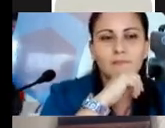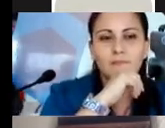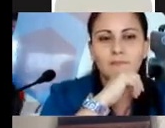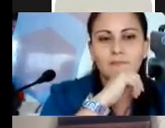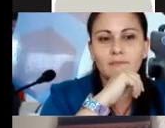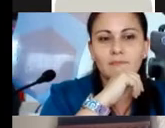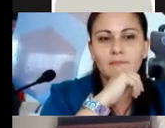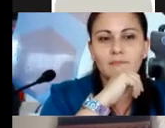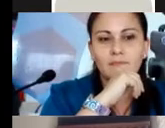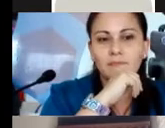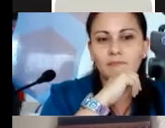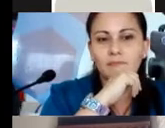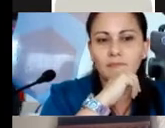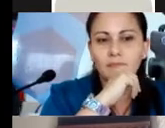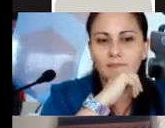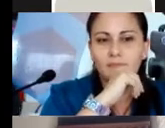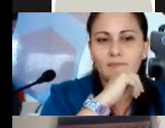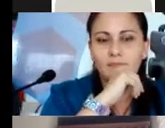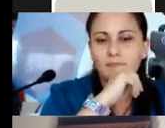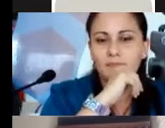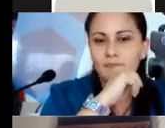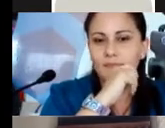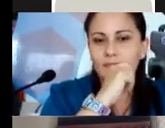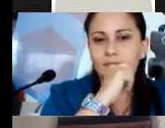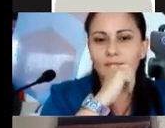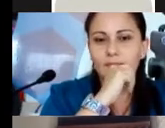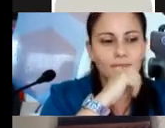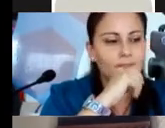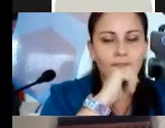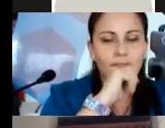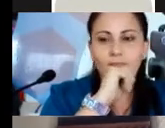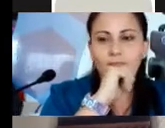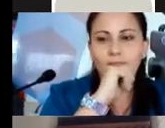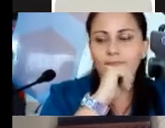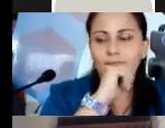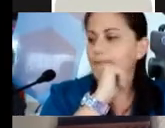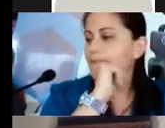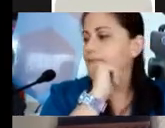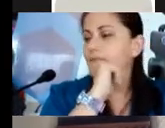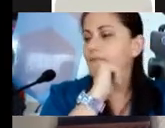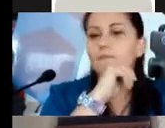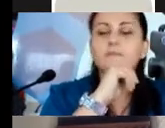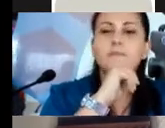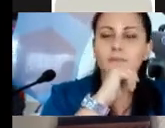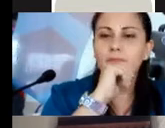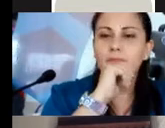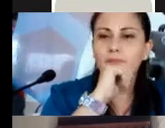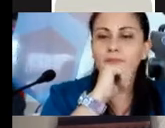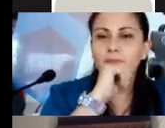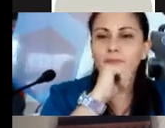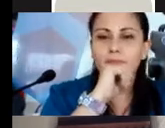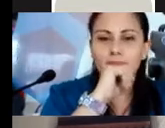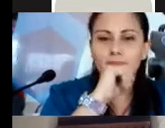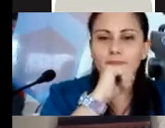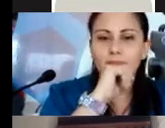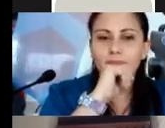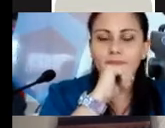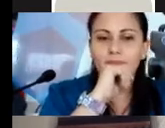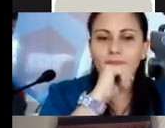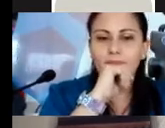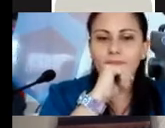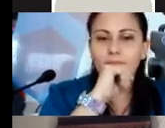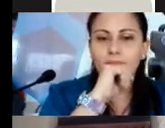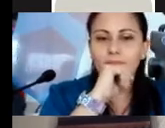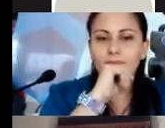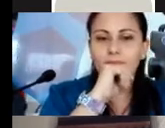es anatómicamente posible de alcanzar, ¿ok? Porque no puedo enderezar una cifosis, lo habíamos visto, y si resulta realmente